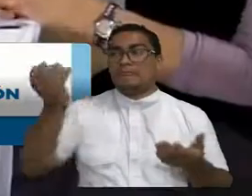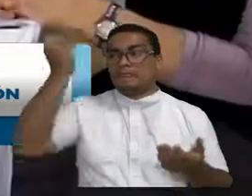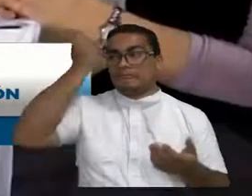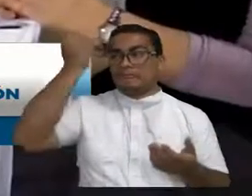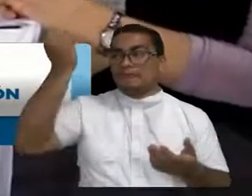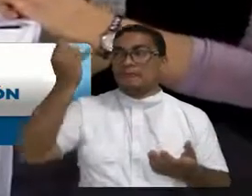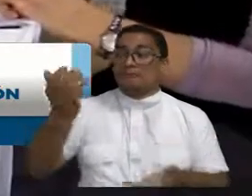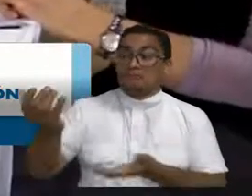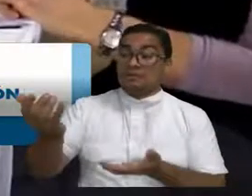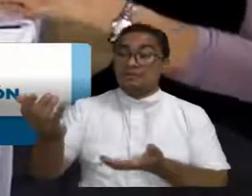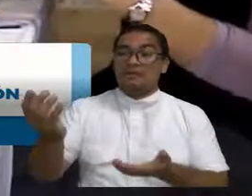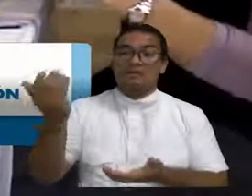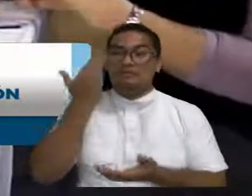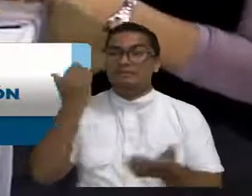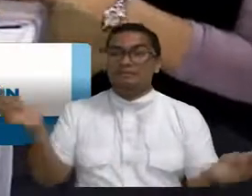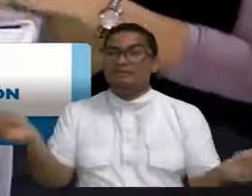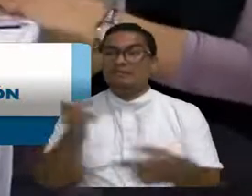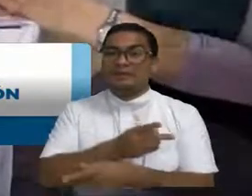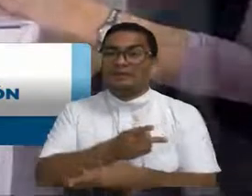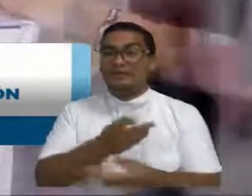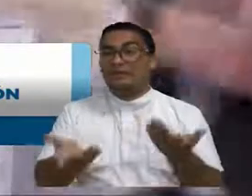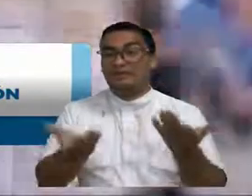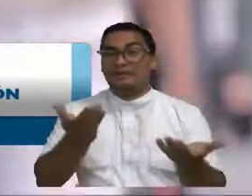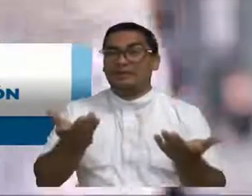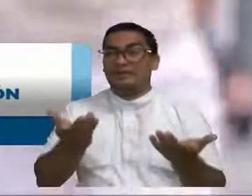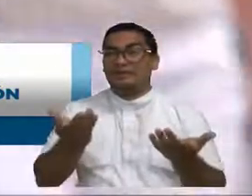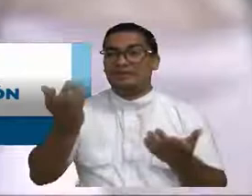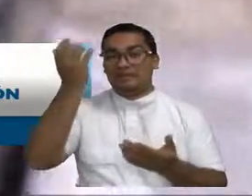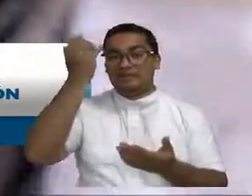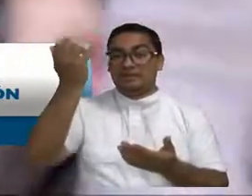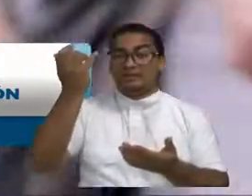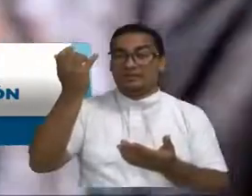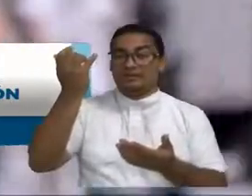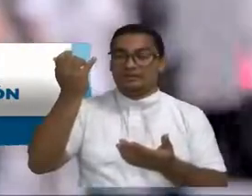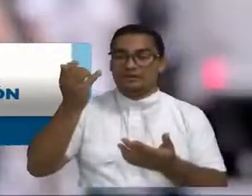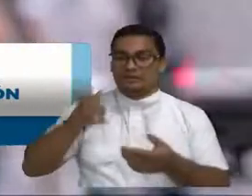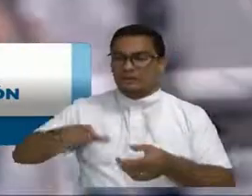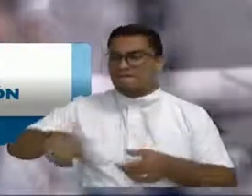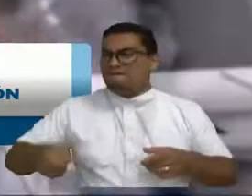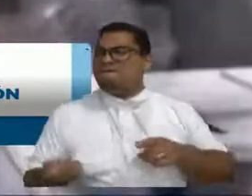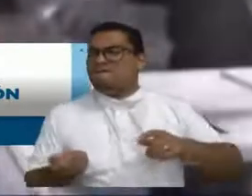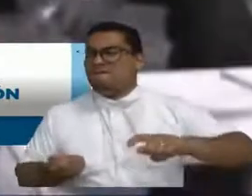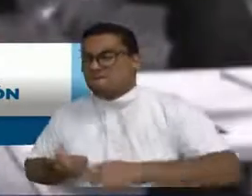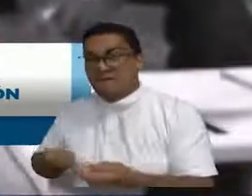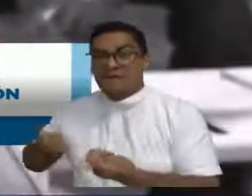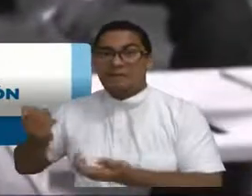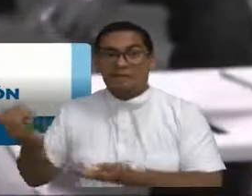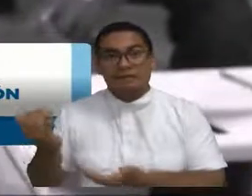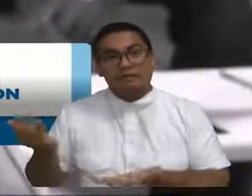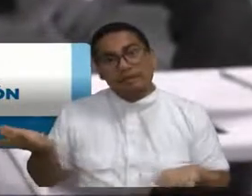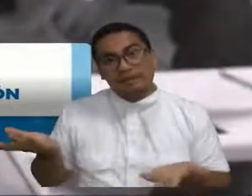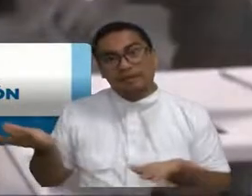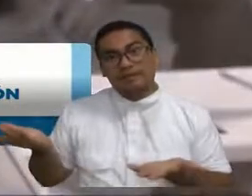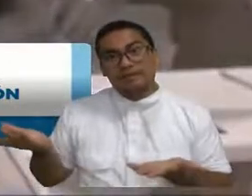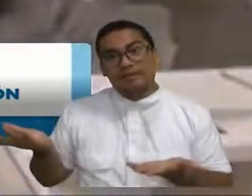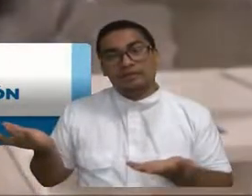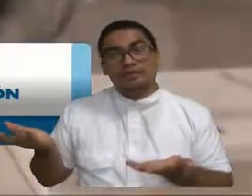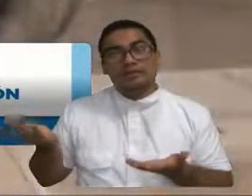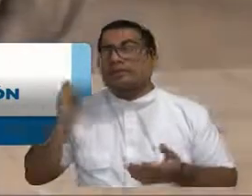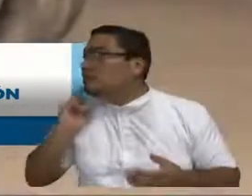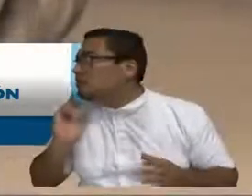una enfermedad grave o ideas incluso de dañar al niño, de hacerle daño al niño, ¿verdad? O escuchar voces